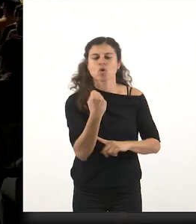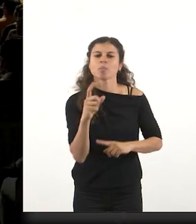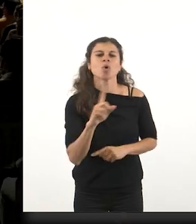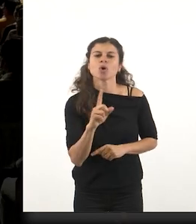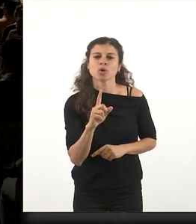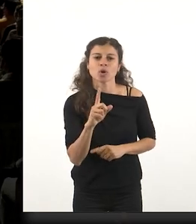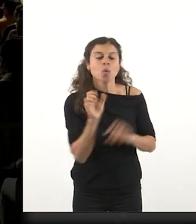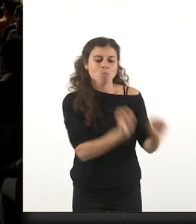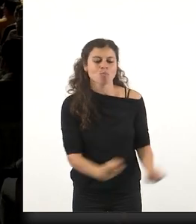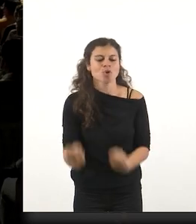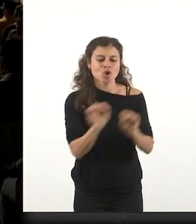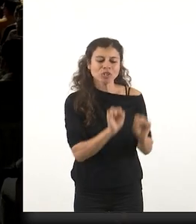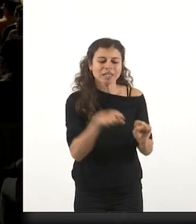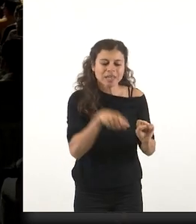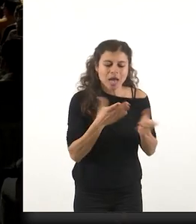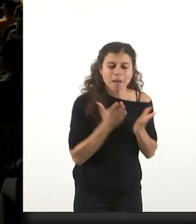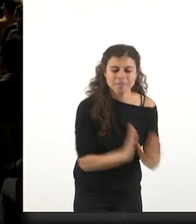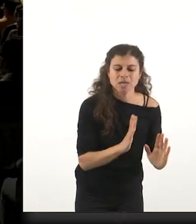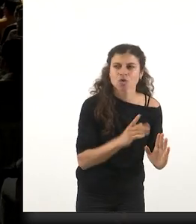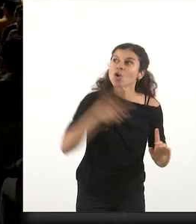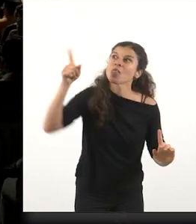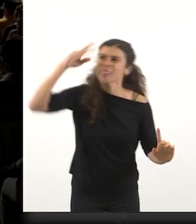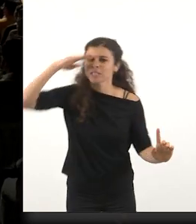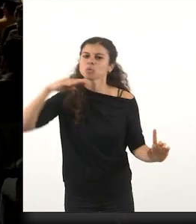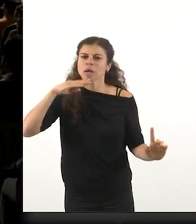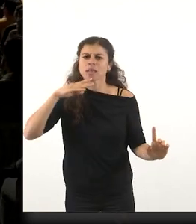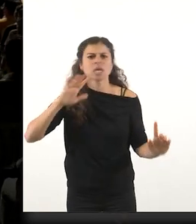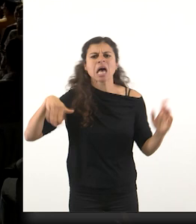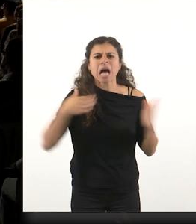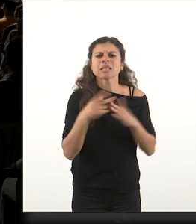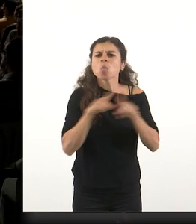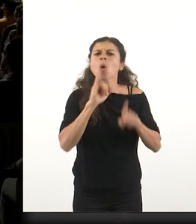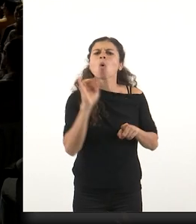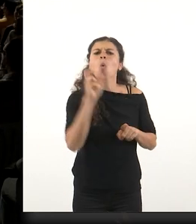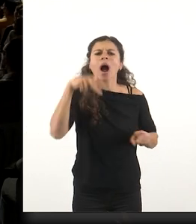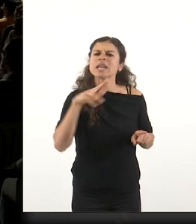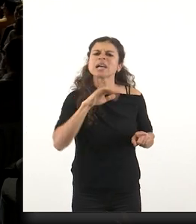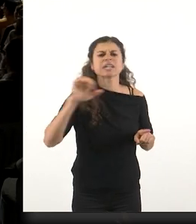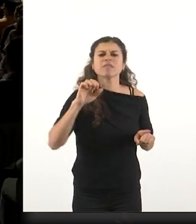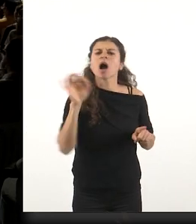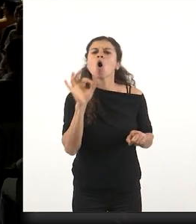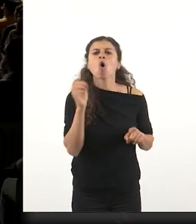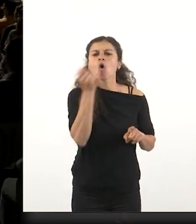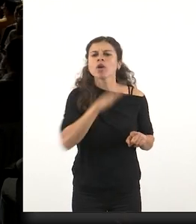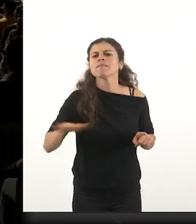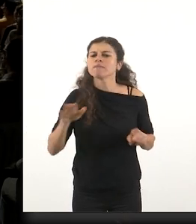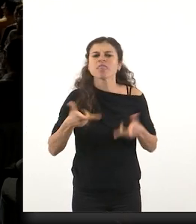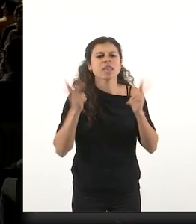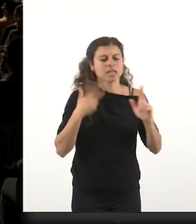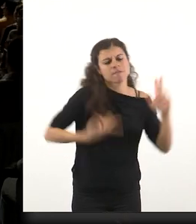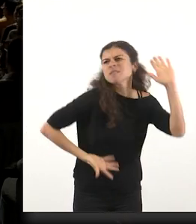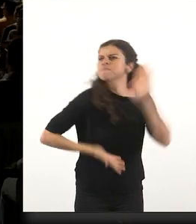a mis criaturas de su propio padre, hasta escaparme con ellos como hizo Juana Rivas o las madres de Infancia Libre. Porque un